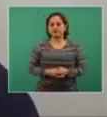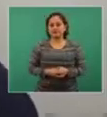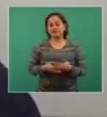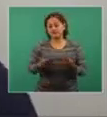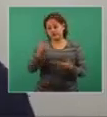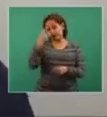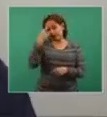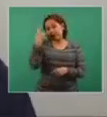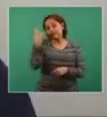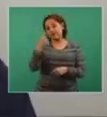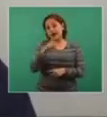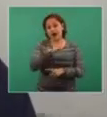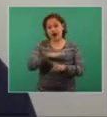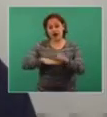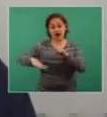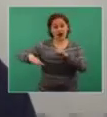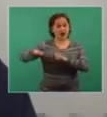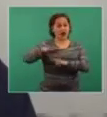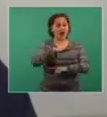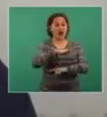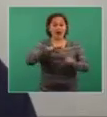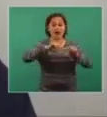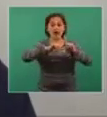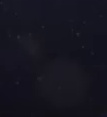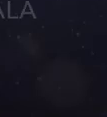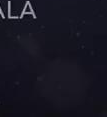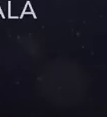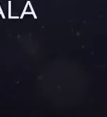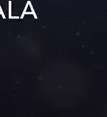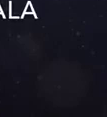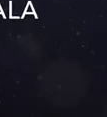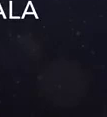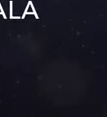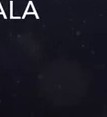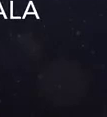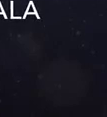llegar, obviamente, a todos los mexicanos.